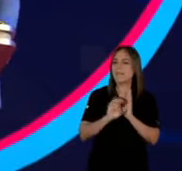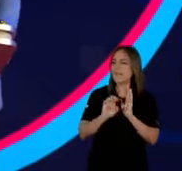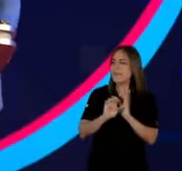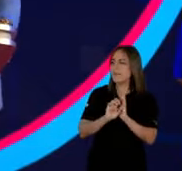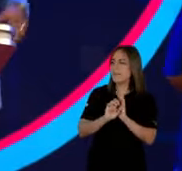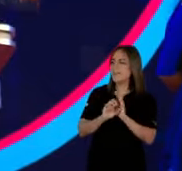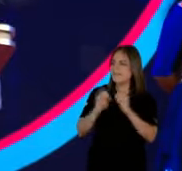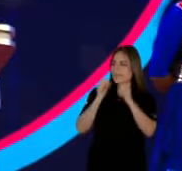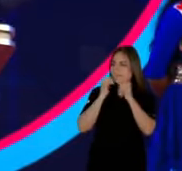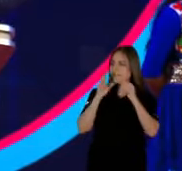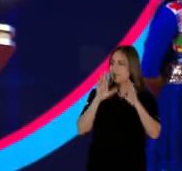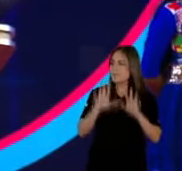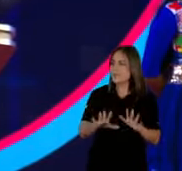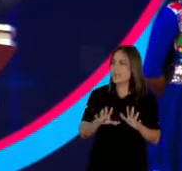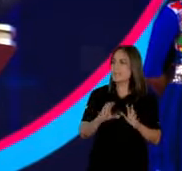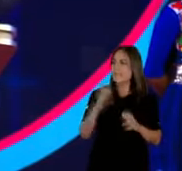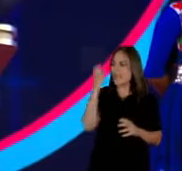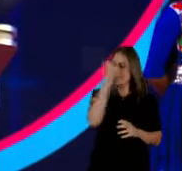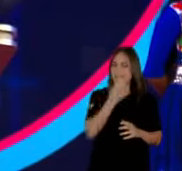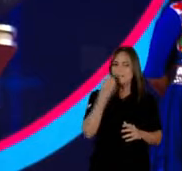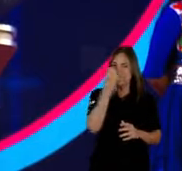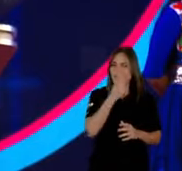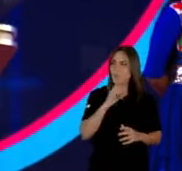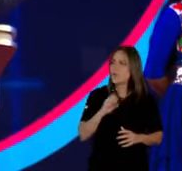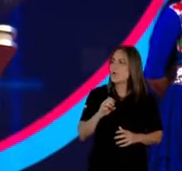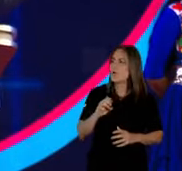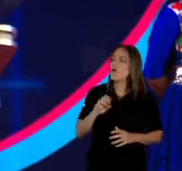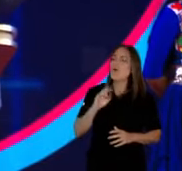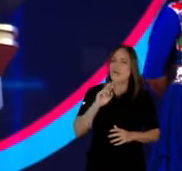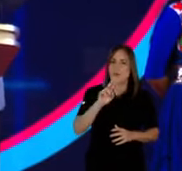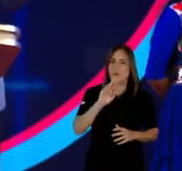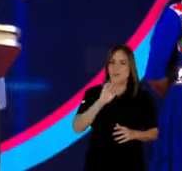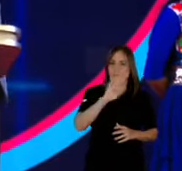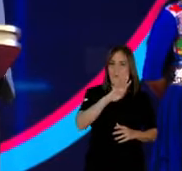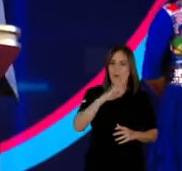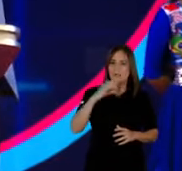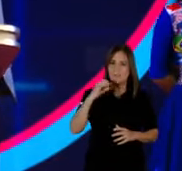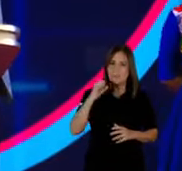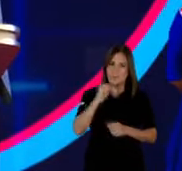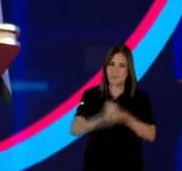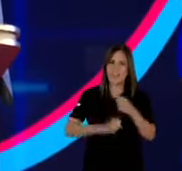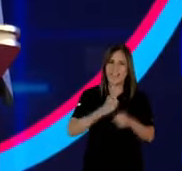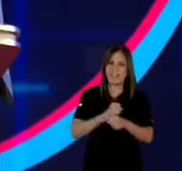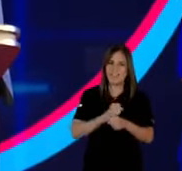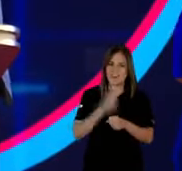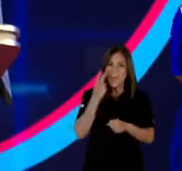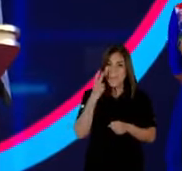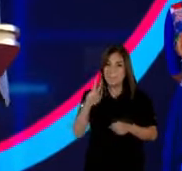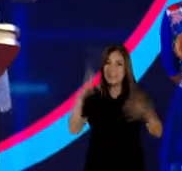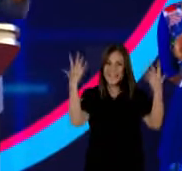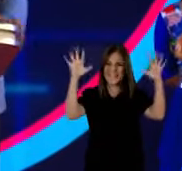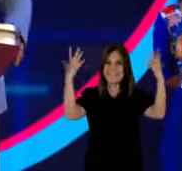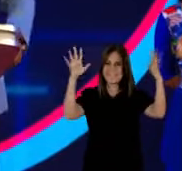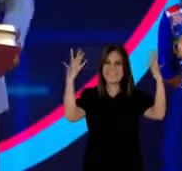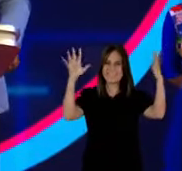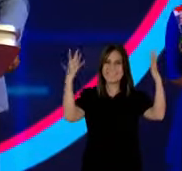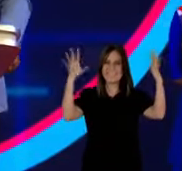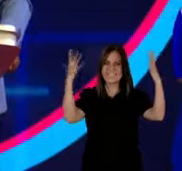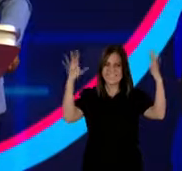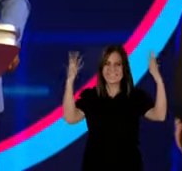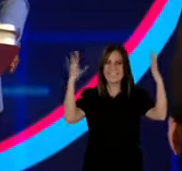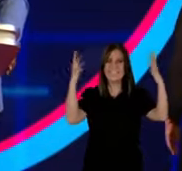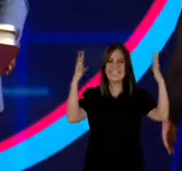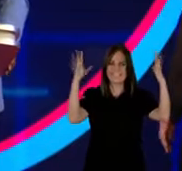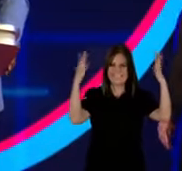bendición! Para nosotros, si alguien... sí. Gloria a Dios, esa joven, denle un aplauso al Señor por ellas 2 que se graduaron y